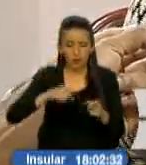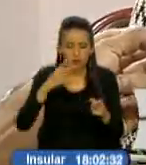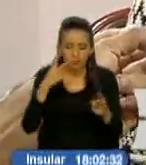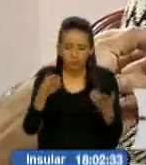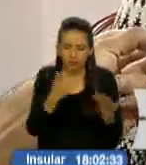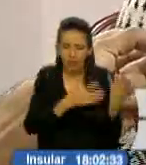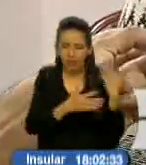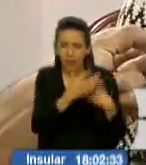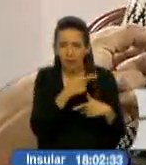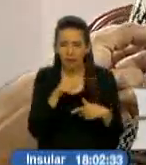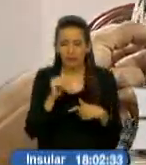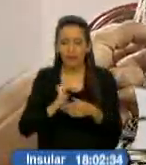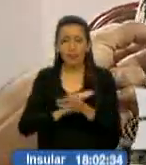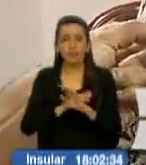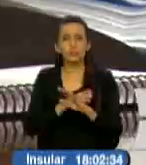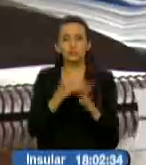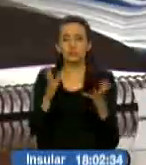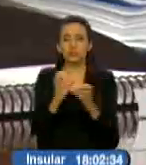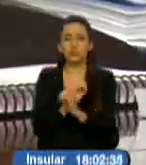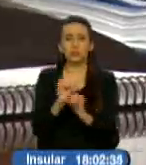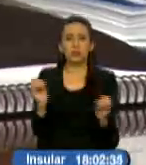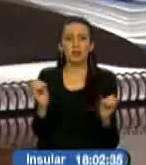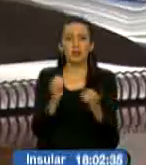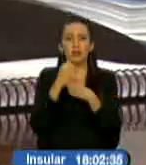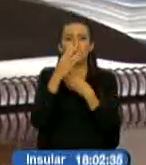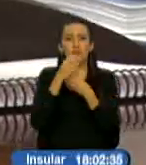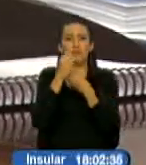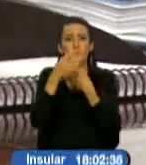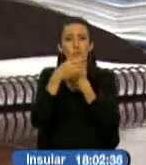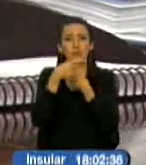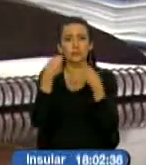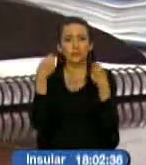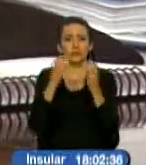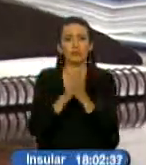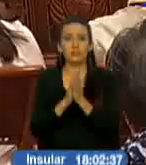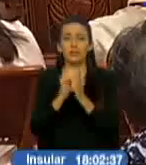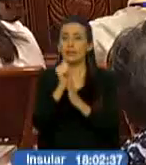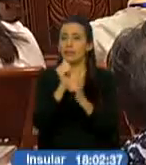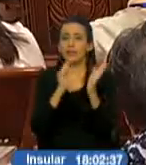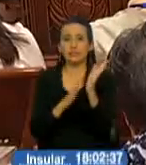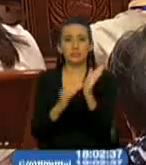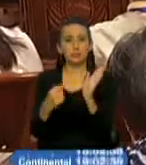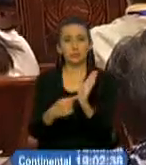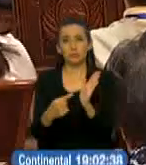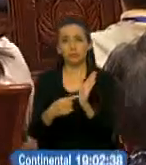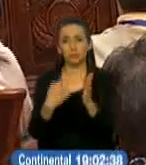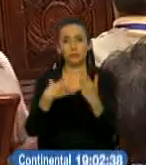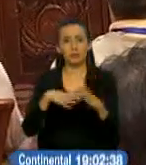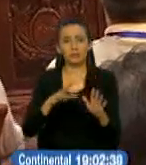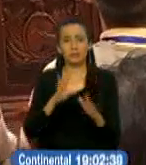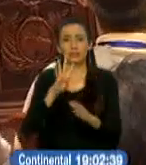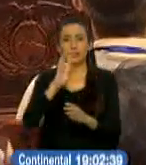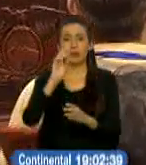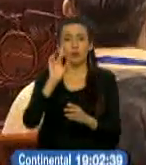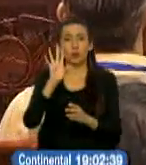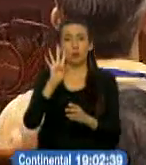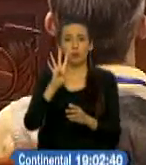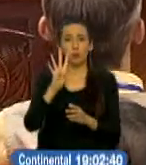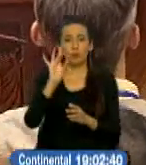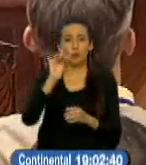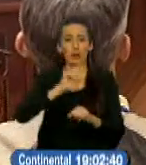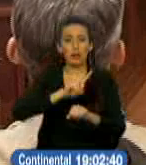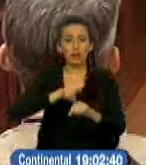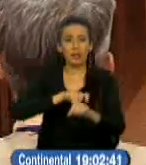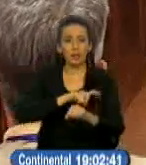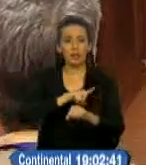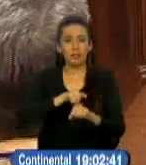bien indisponga el sentir ciudadano. En todo caso, estas propuestas formarán parte durante estas 48 horas del análisis que el CNE está